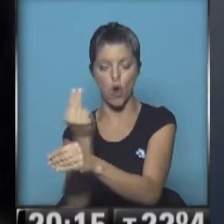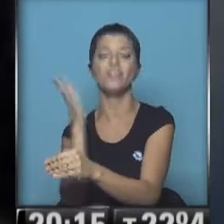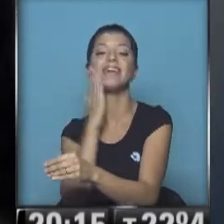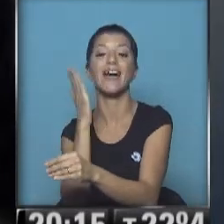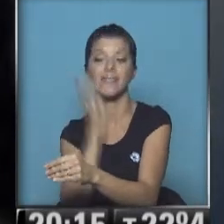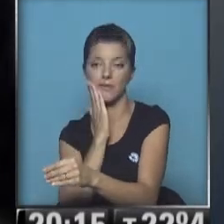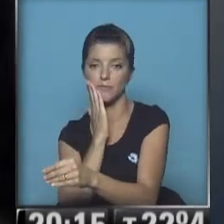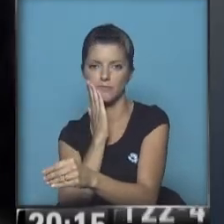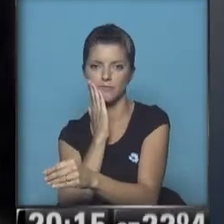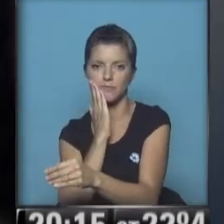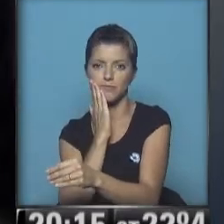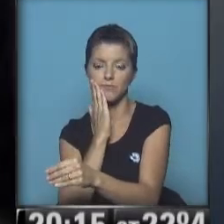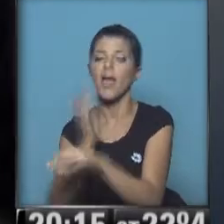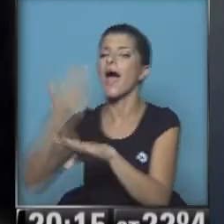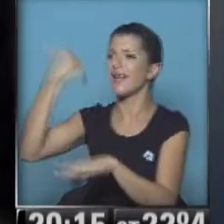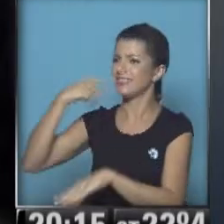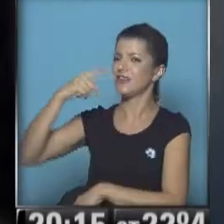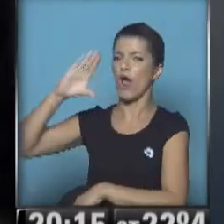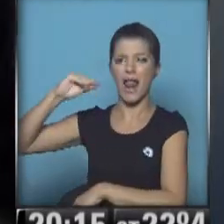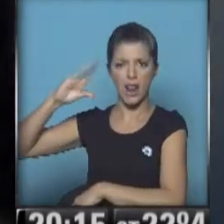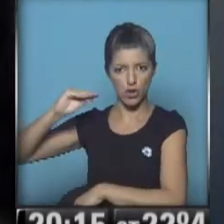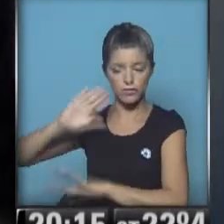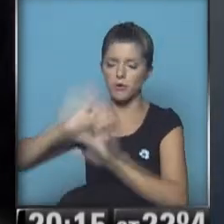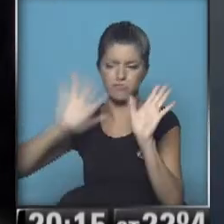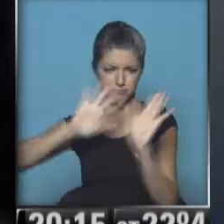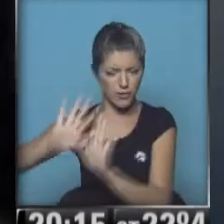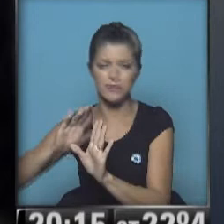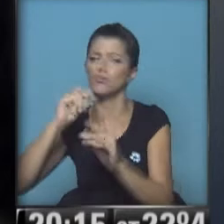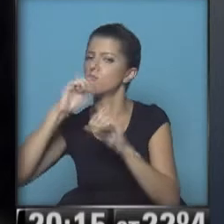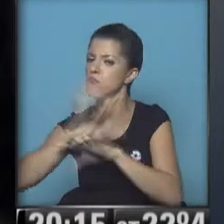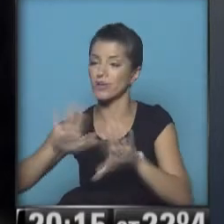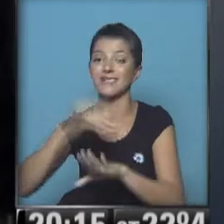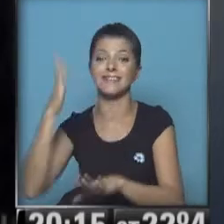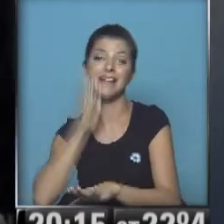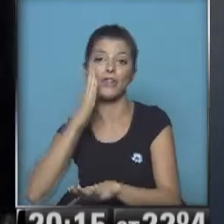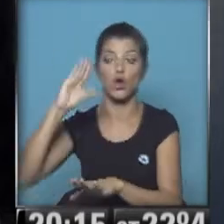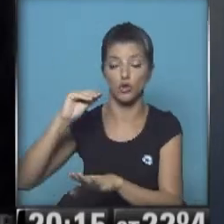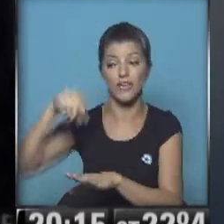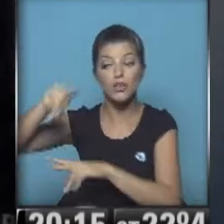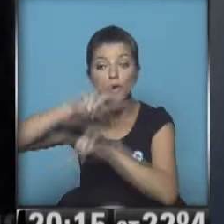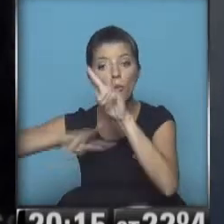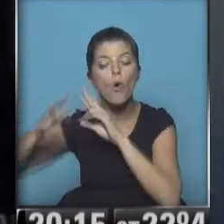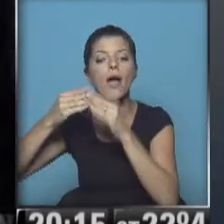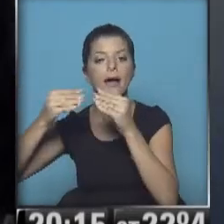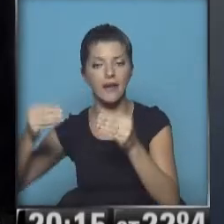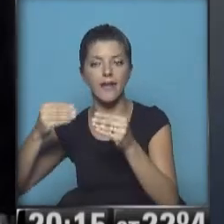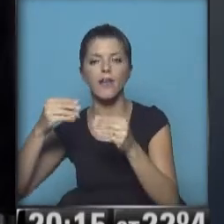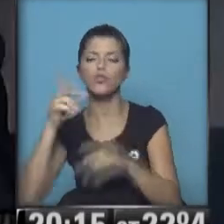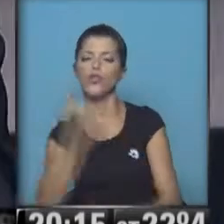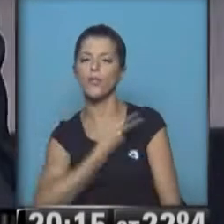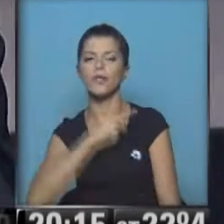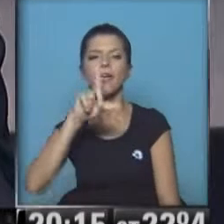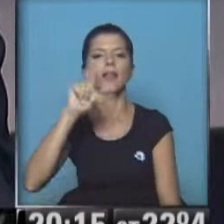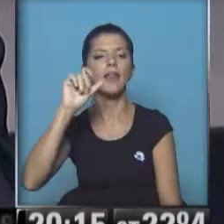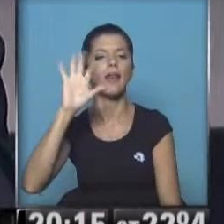antes habían dado más gas por la noche no importa si la noche era tarde lo que ellos pretenden es ubicar a diego lagomarsino en la